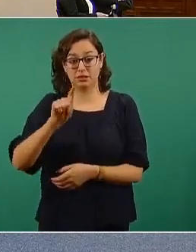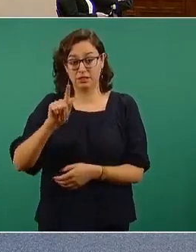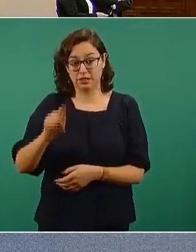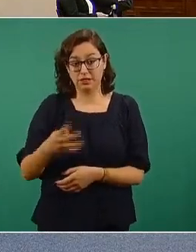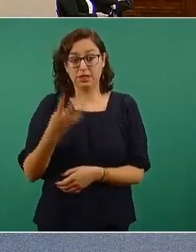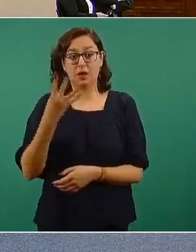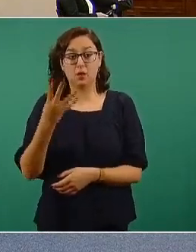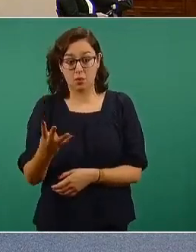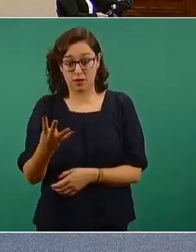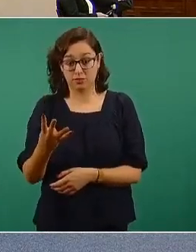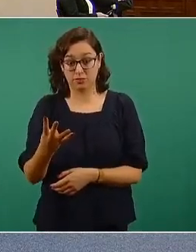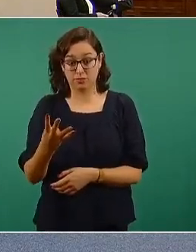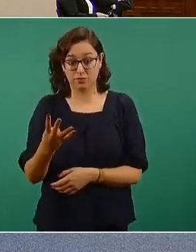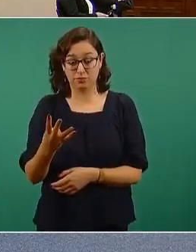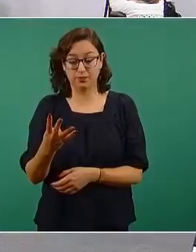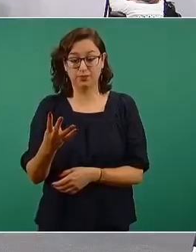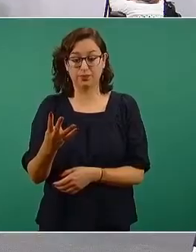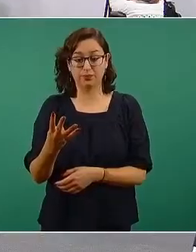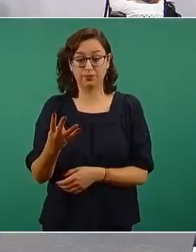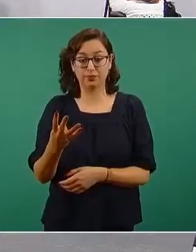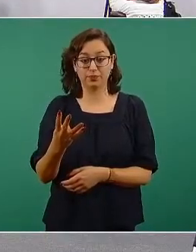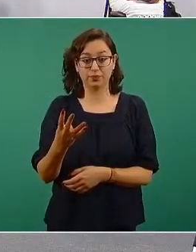3,174. Y nuestra proyección,